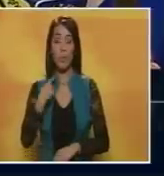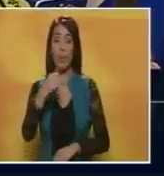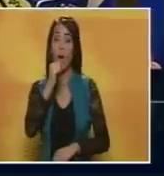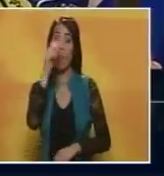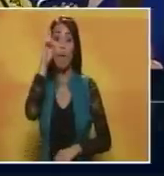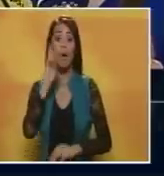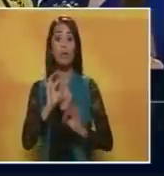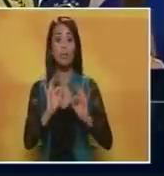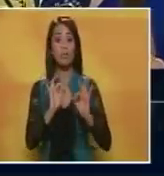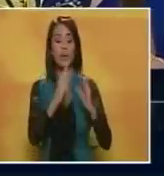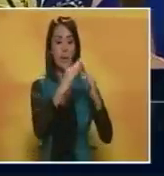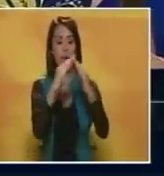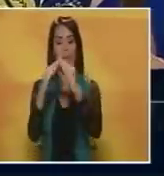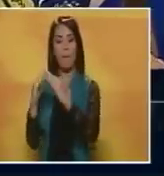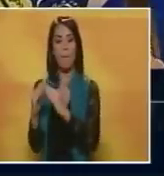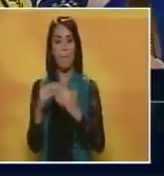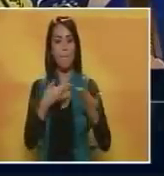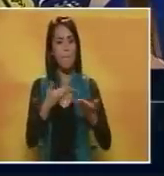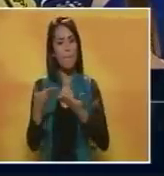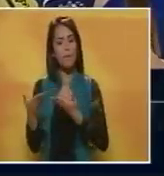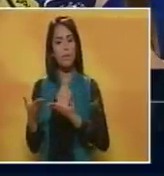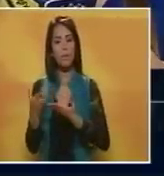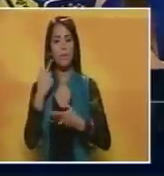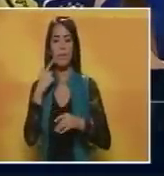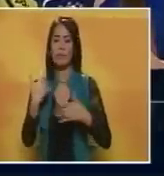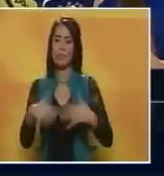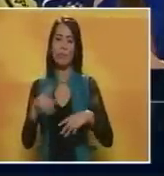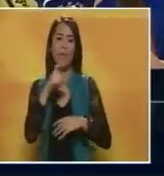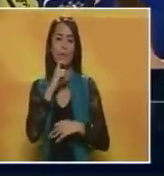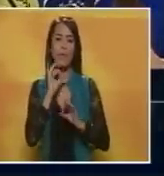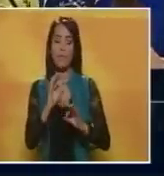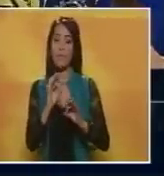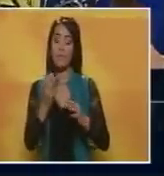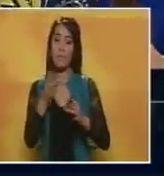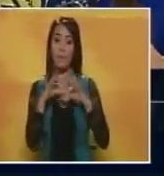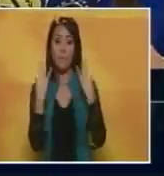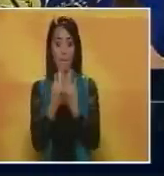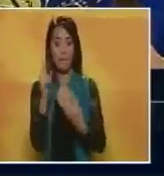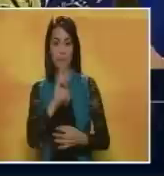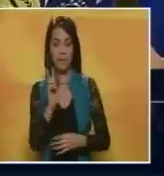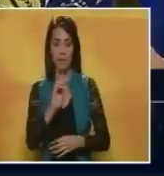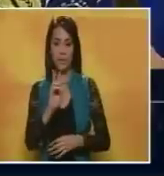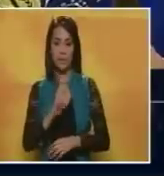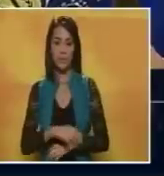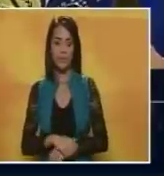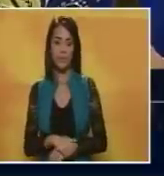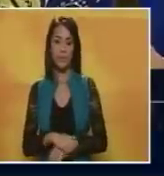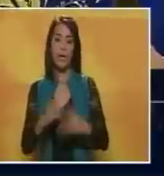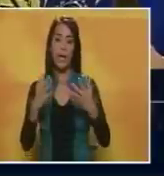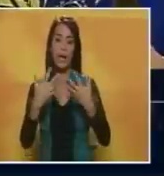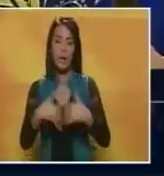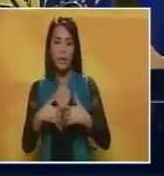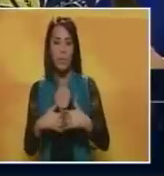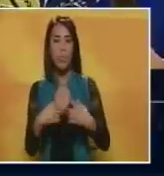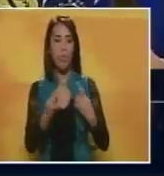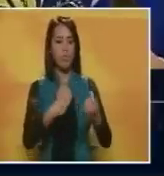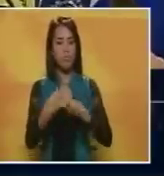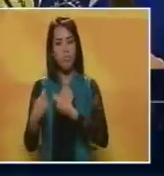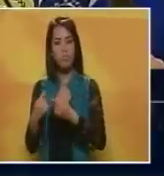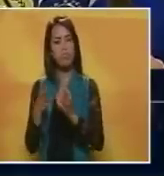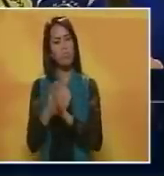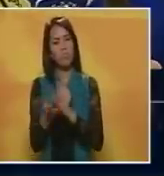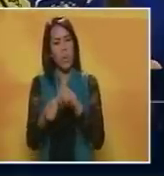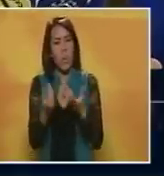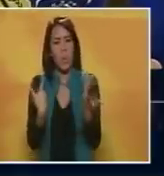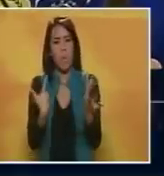agua en todos nuestros hogares que aquejan que golpea a las familias venezolanas que golpea a alguien la industria al comercio porque como